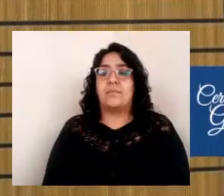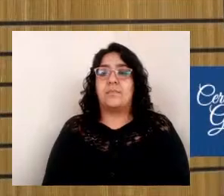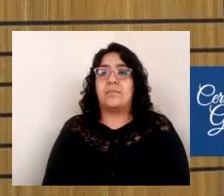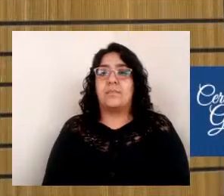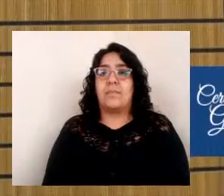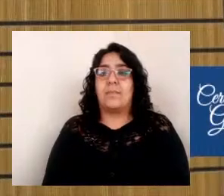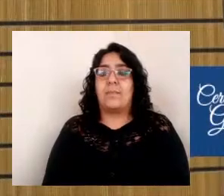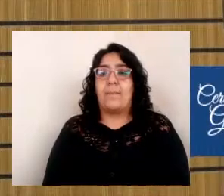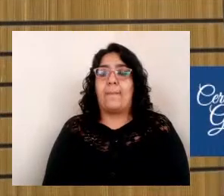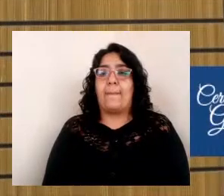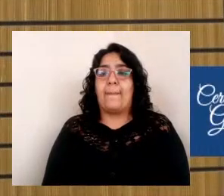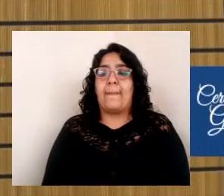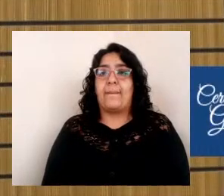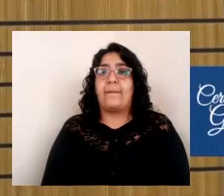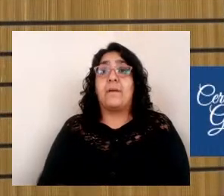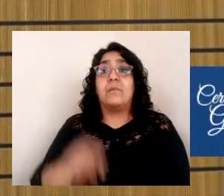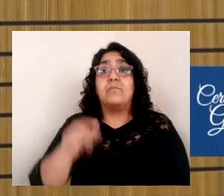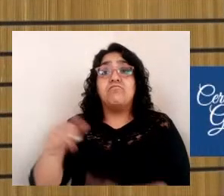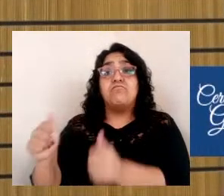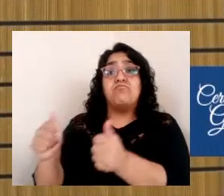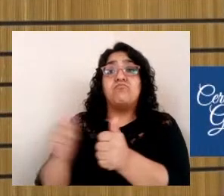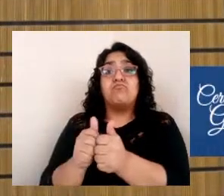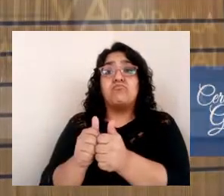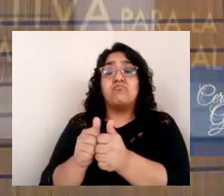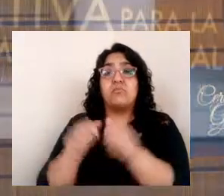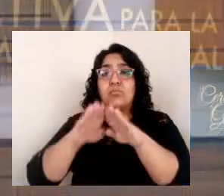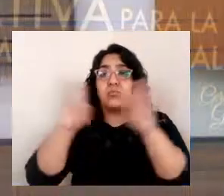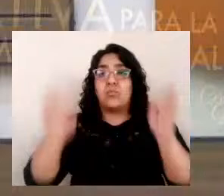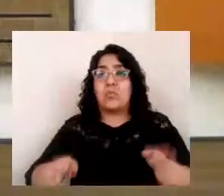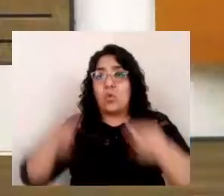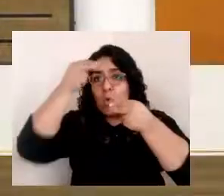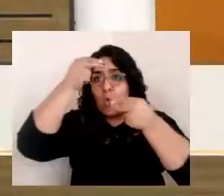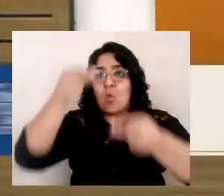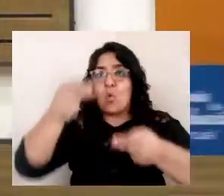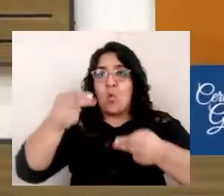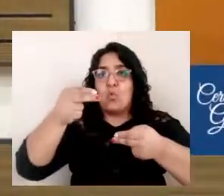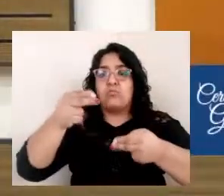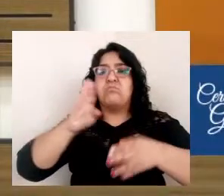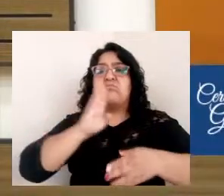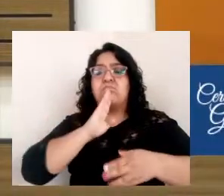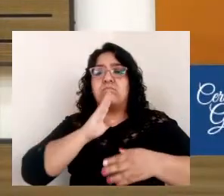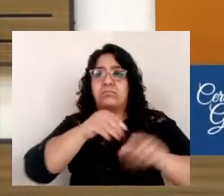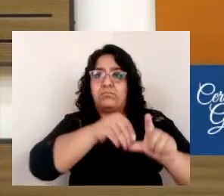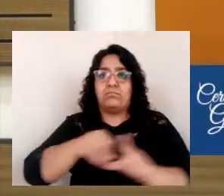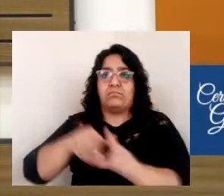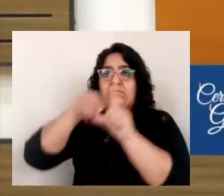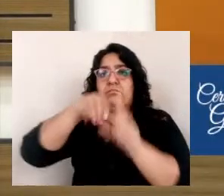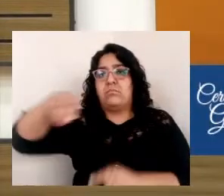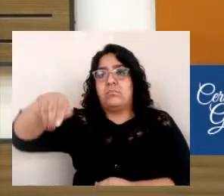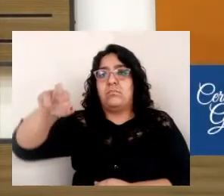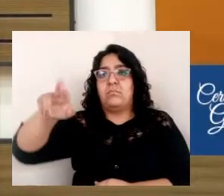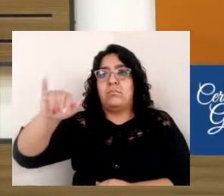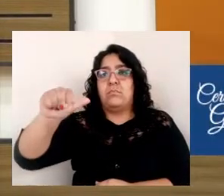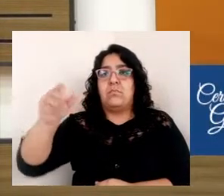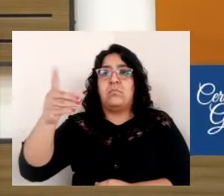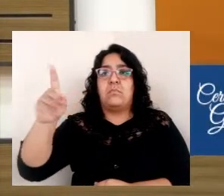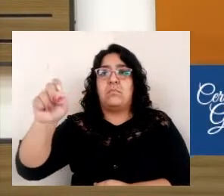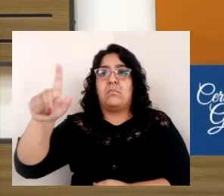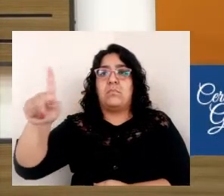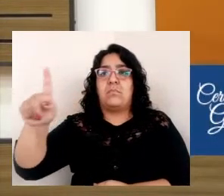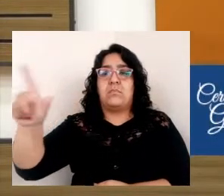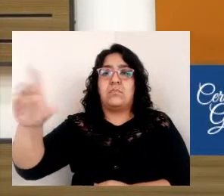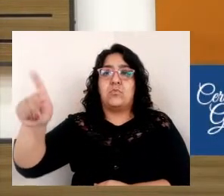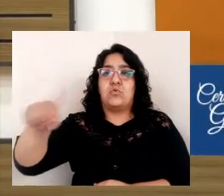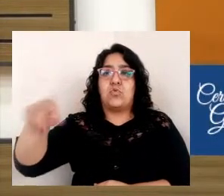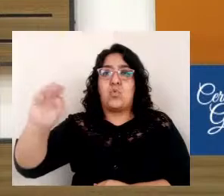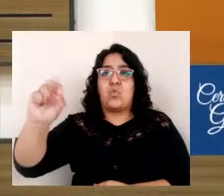Le acompañan en la mesa de honor la magíster María del Socorro Paredes Caguazango,